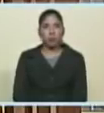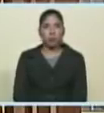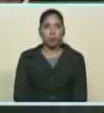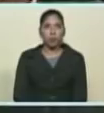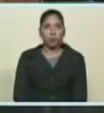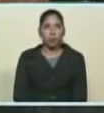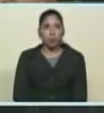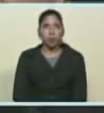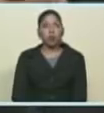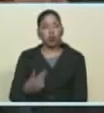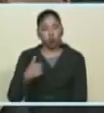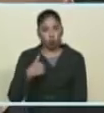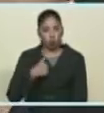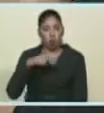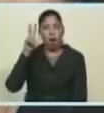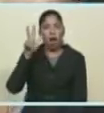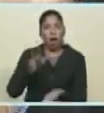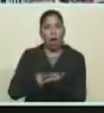Voy a aprobar,